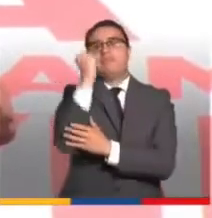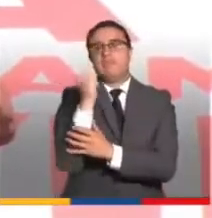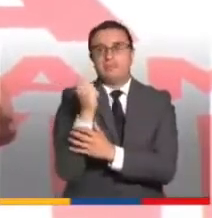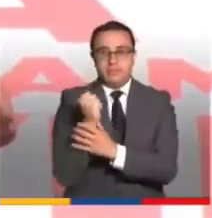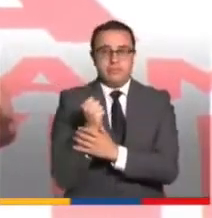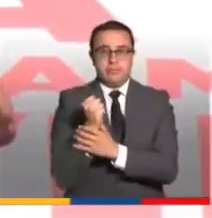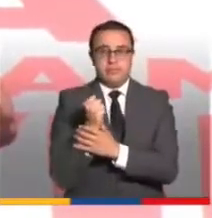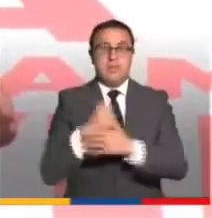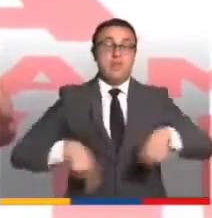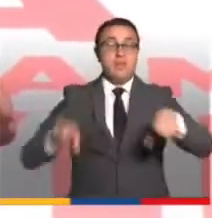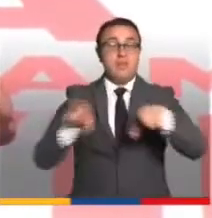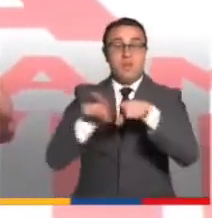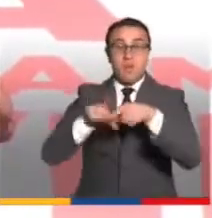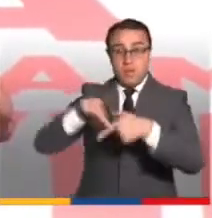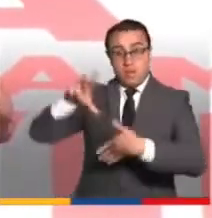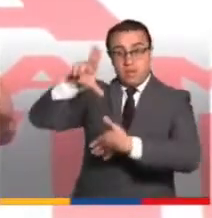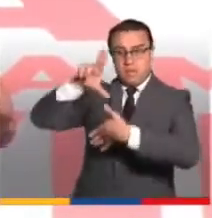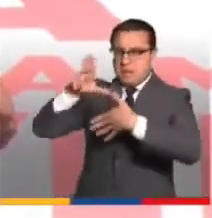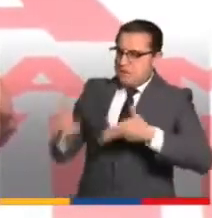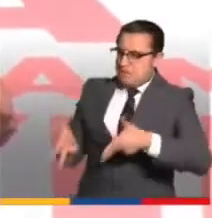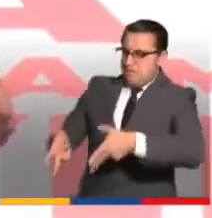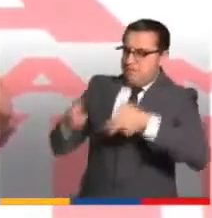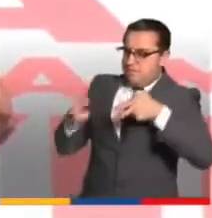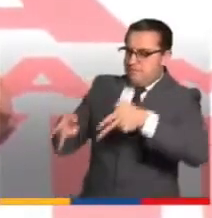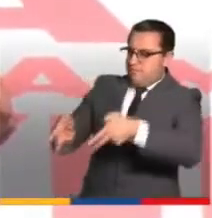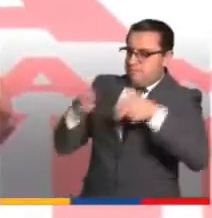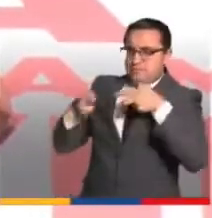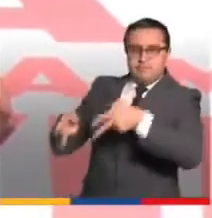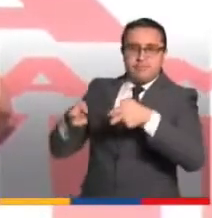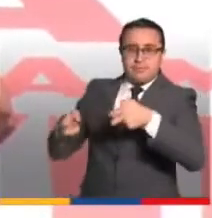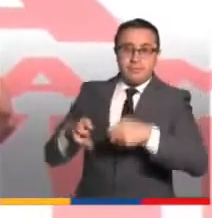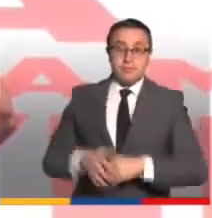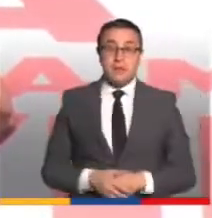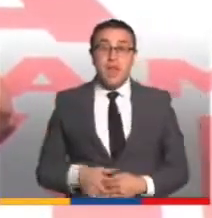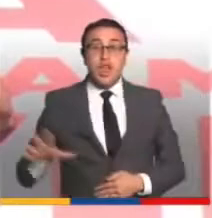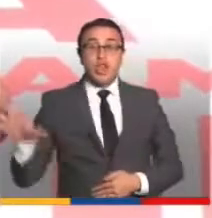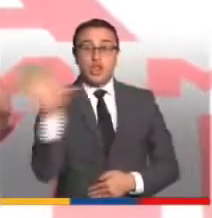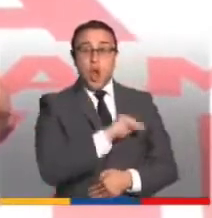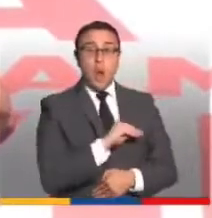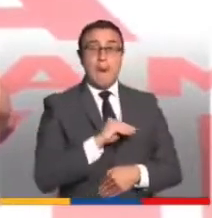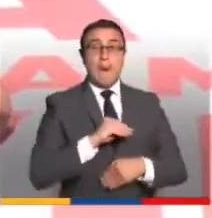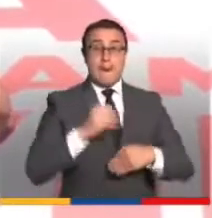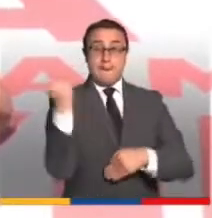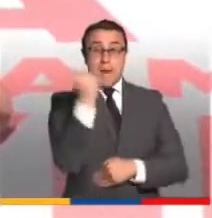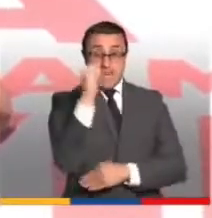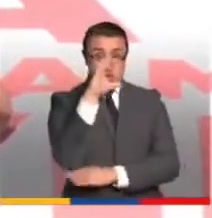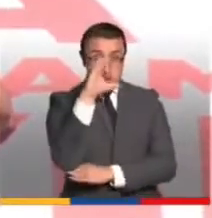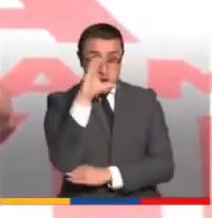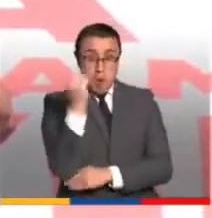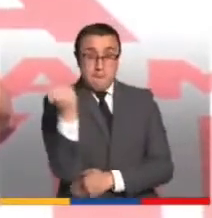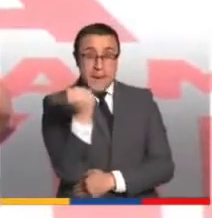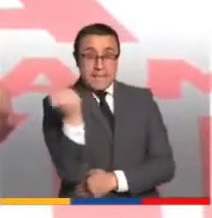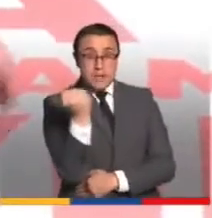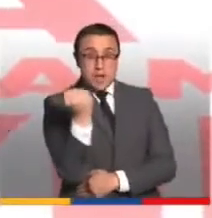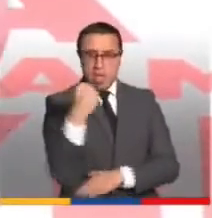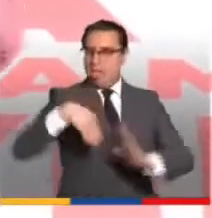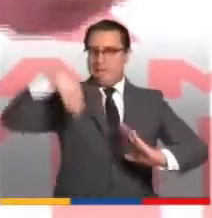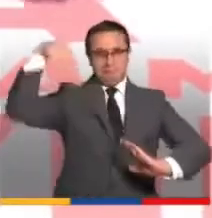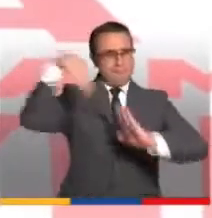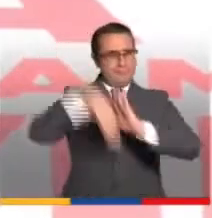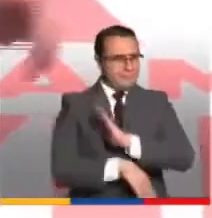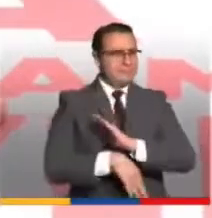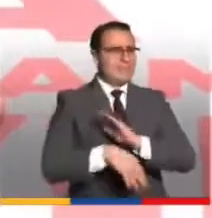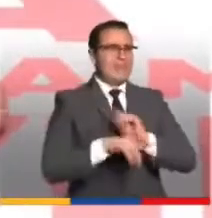Latinoamérica. Nuestras monedas caen todas, no solo el peso colombiano. Por